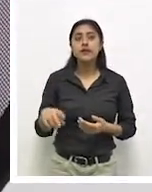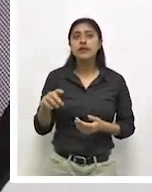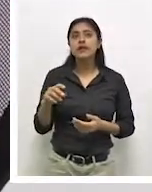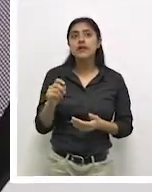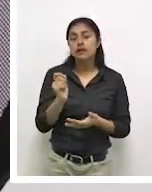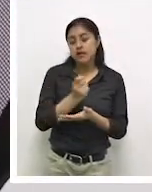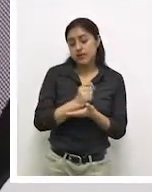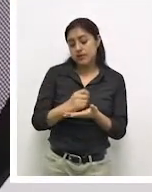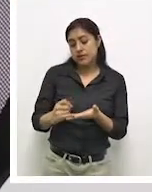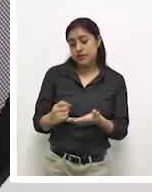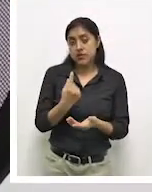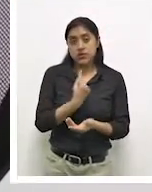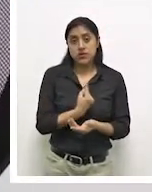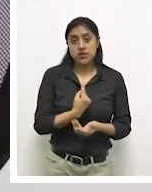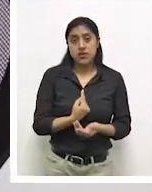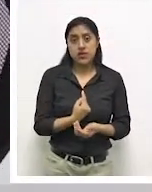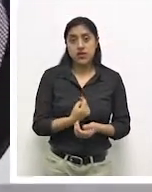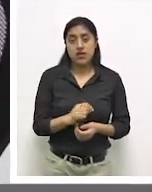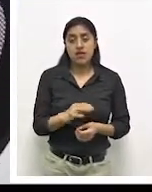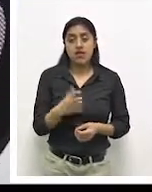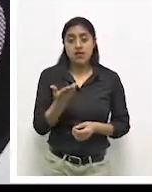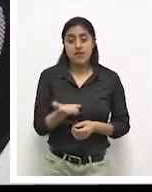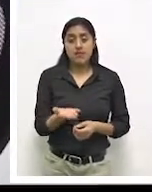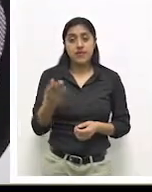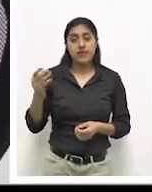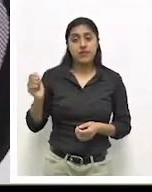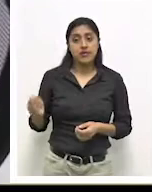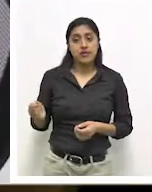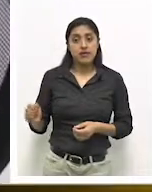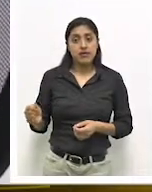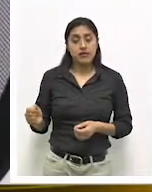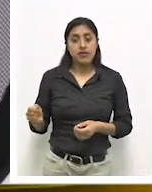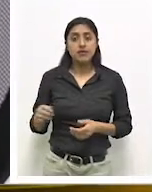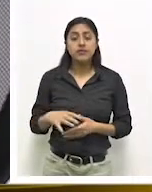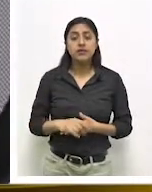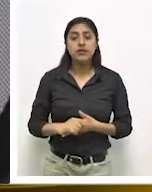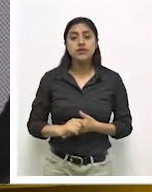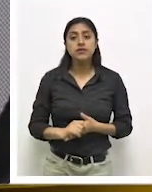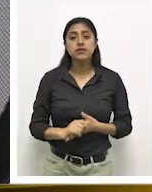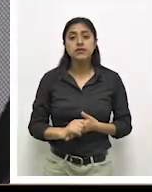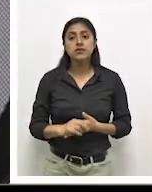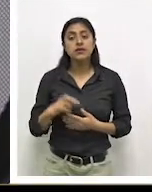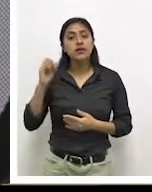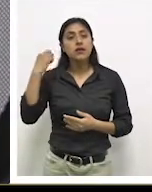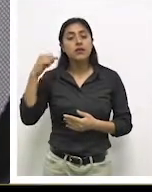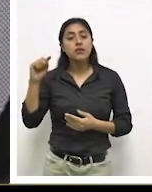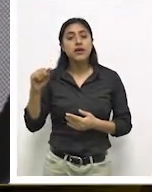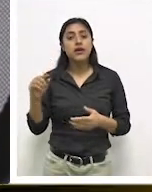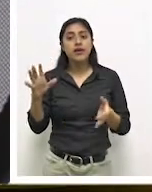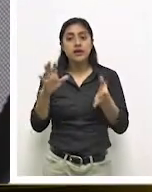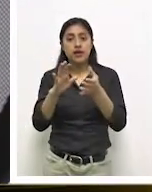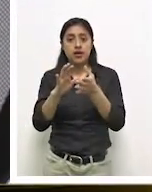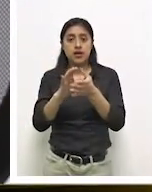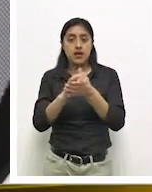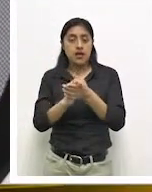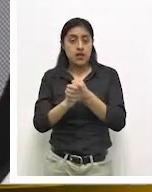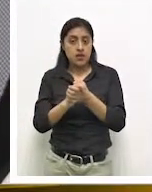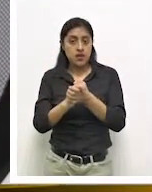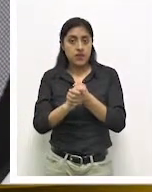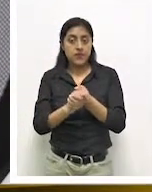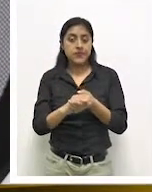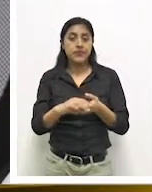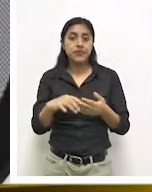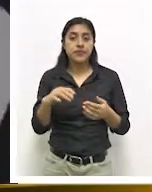La constancia de soltería la requieren los notarios hábiles en el ejercicio de su profesión para que